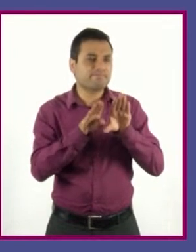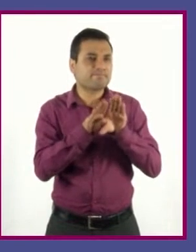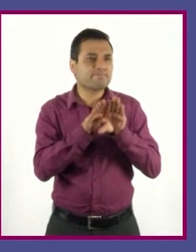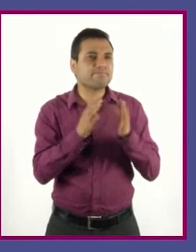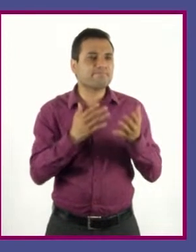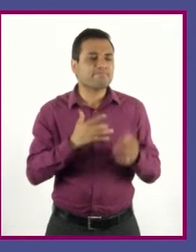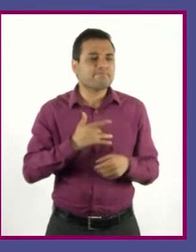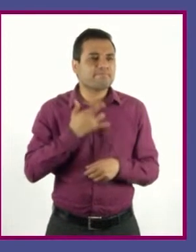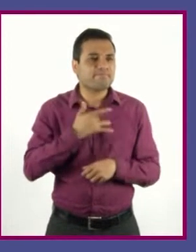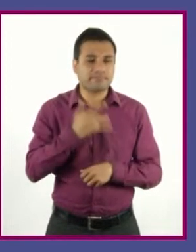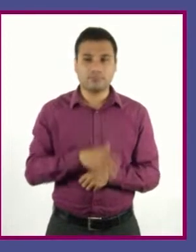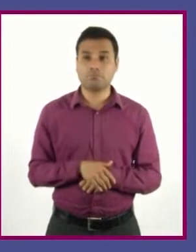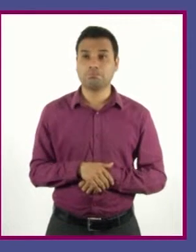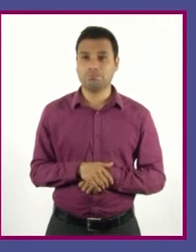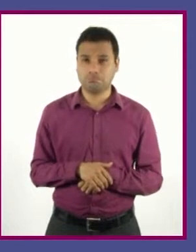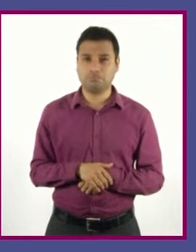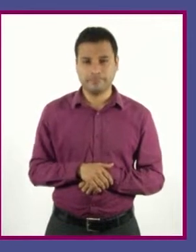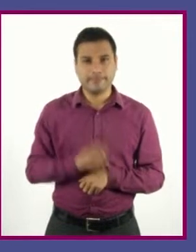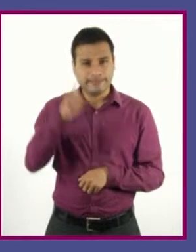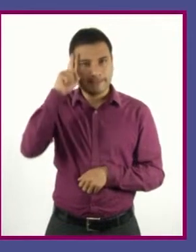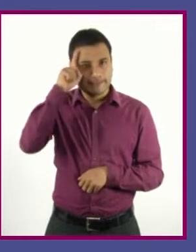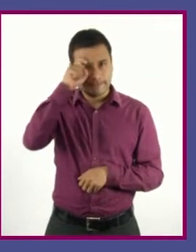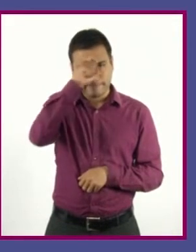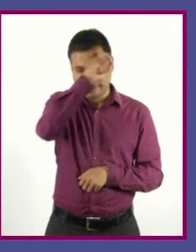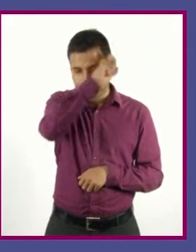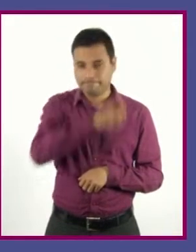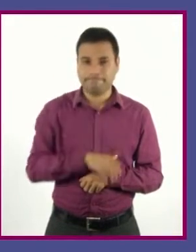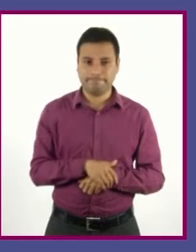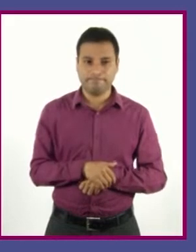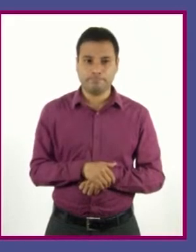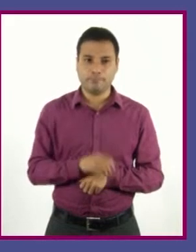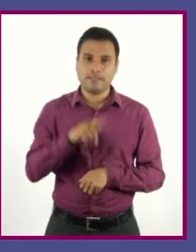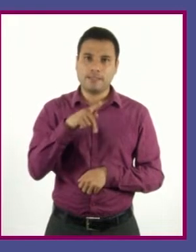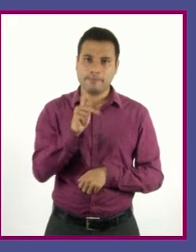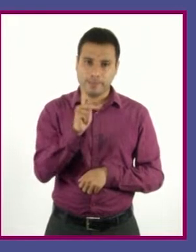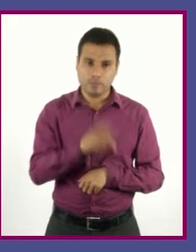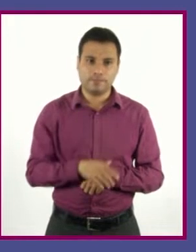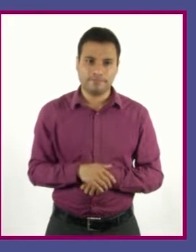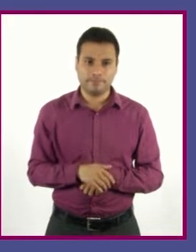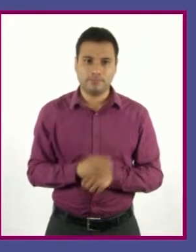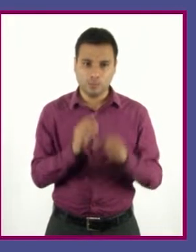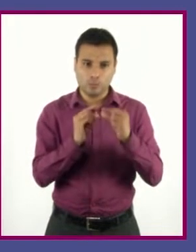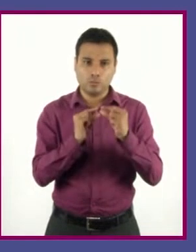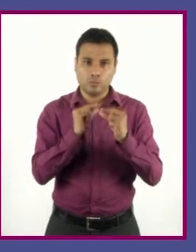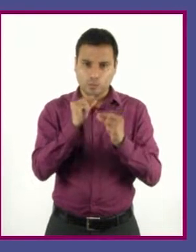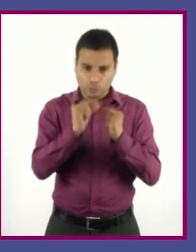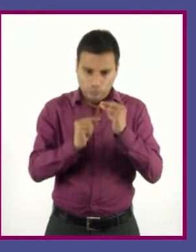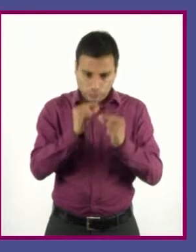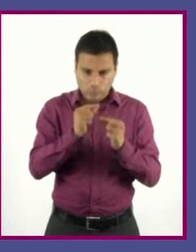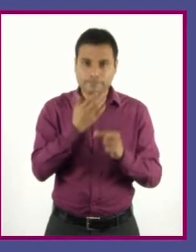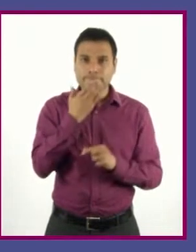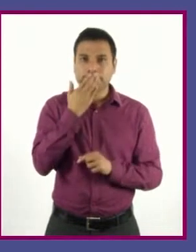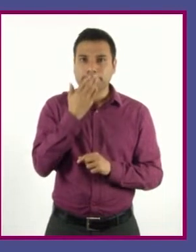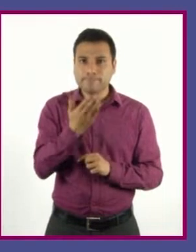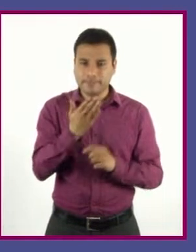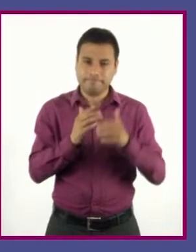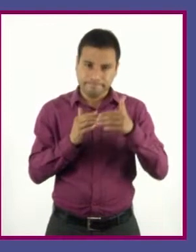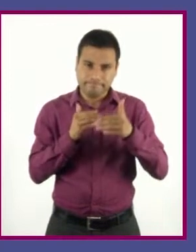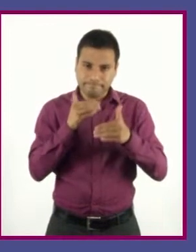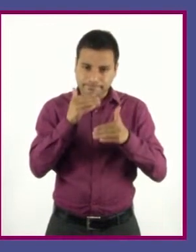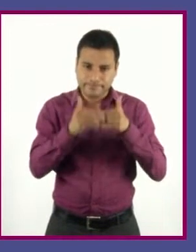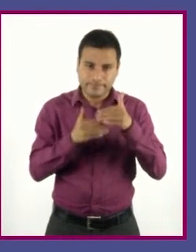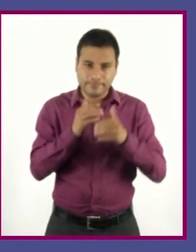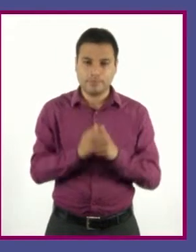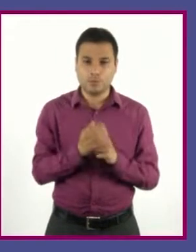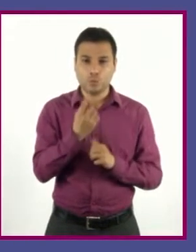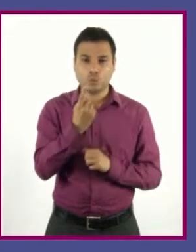Bueno, pues ha sido un poco difícil, complicado, pero bueno, hemos salido adelante. Sobre todo, uno